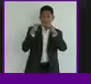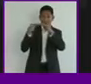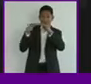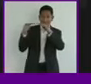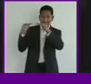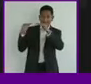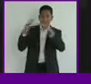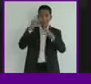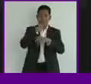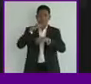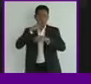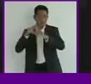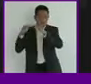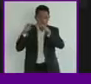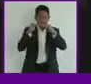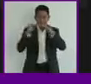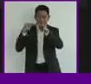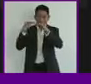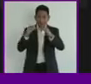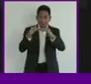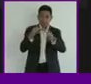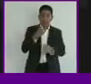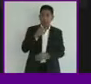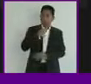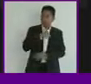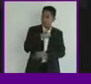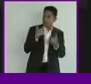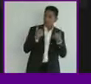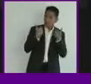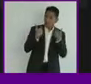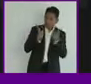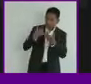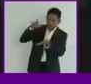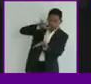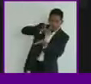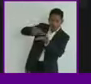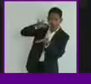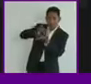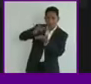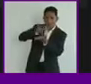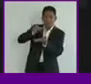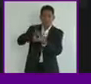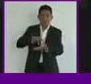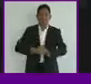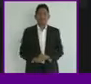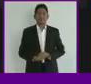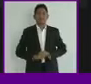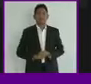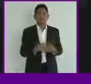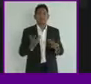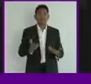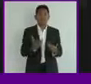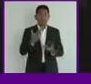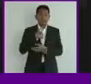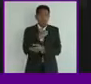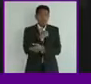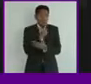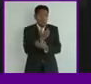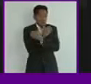para entender el derecho electoral es la participación y para esto podemos tomar a la educación justamente como la base de